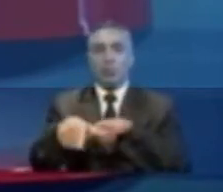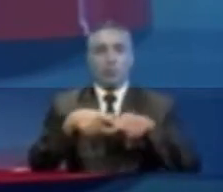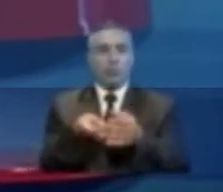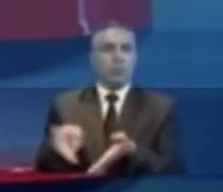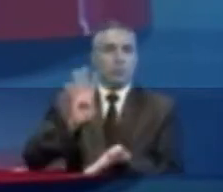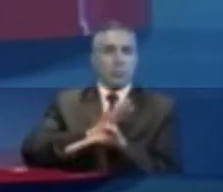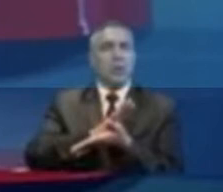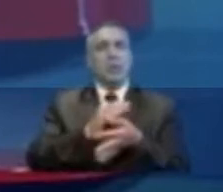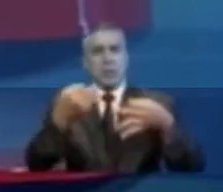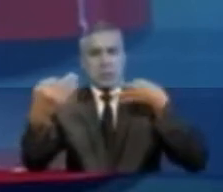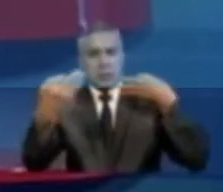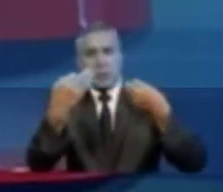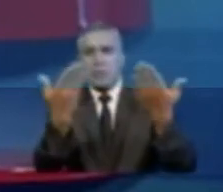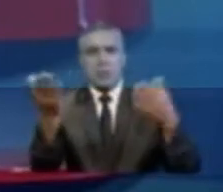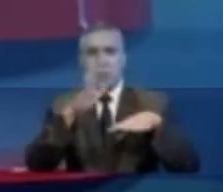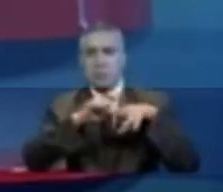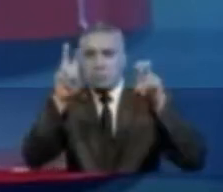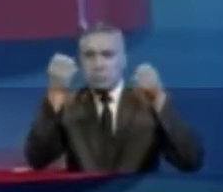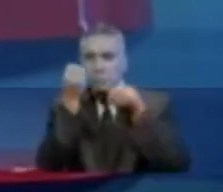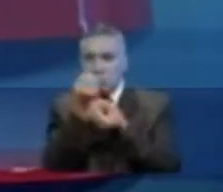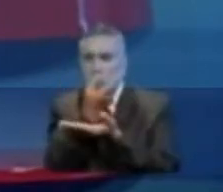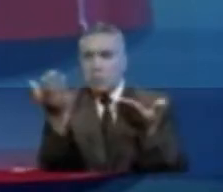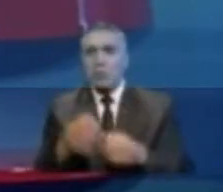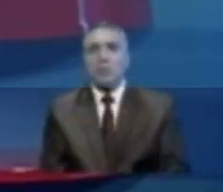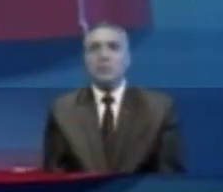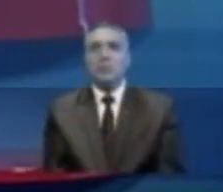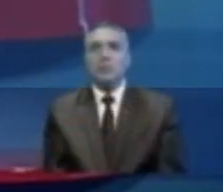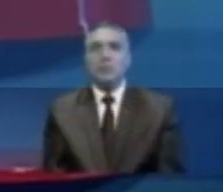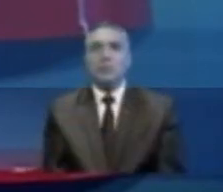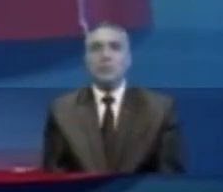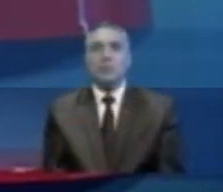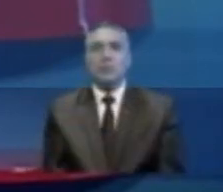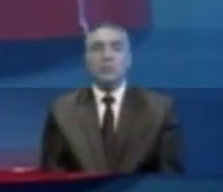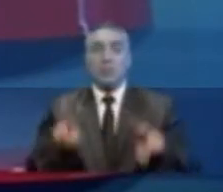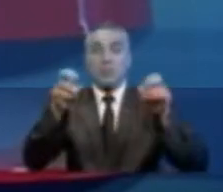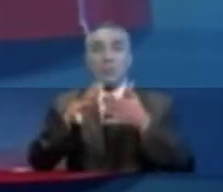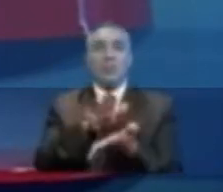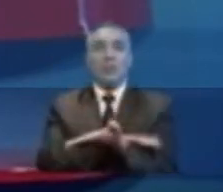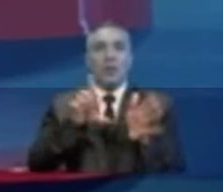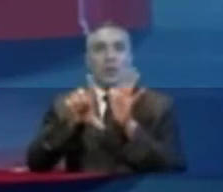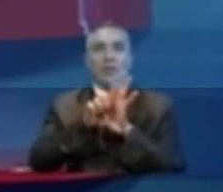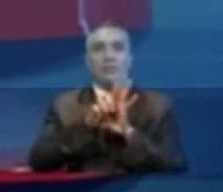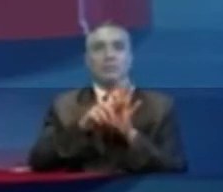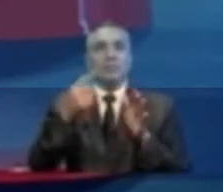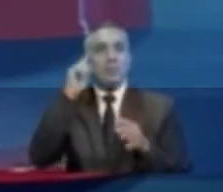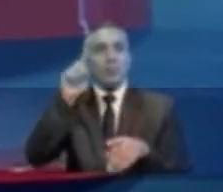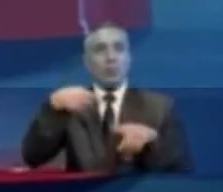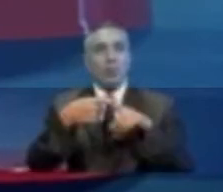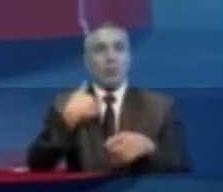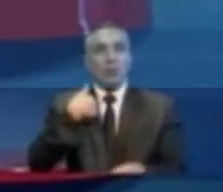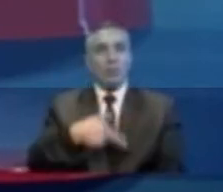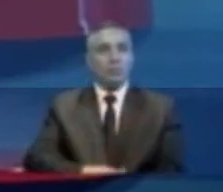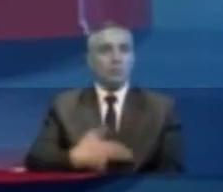va a contar en el siguiente informe sobre, también está en discusión un proyecto de ley de porte de